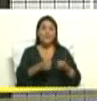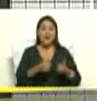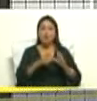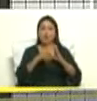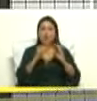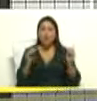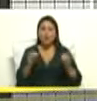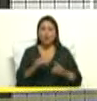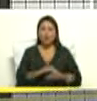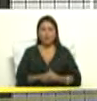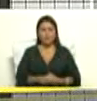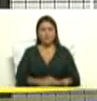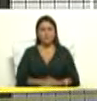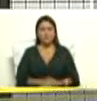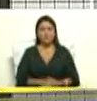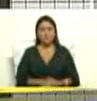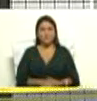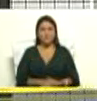la generación